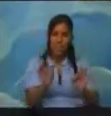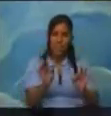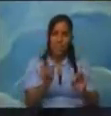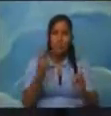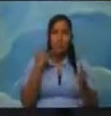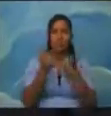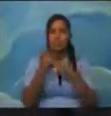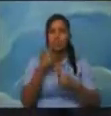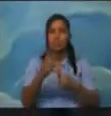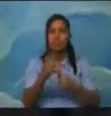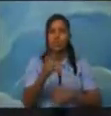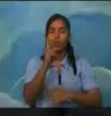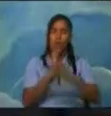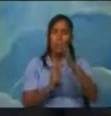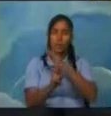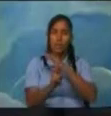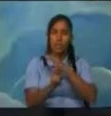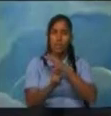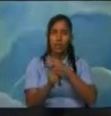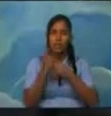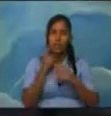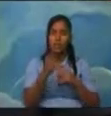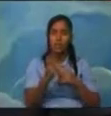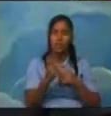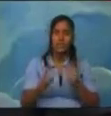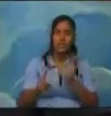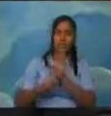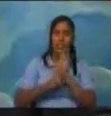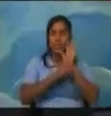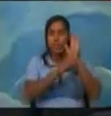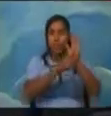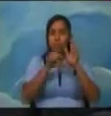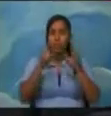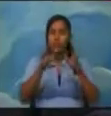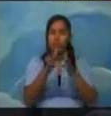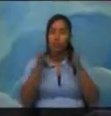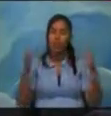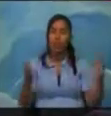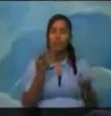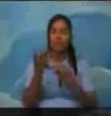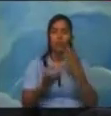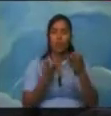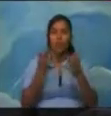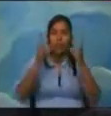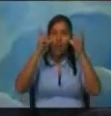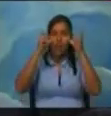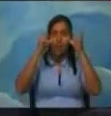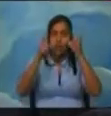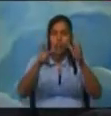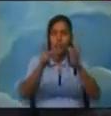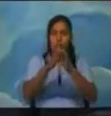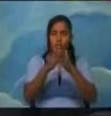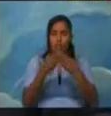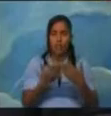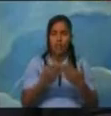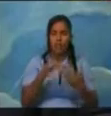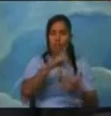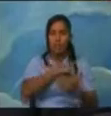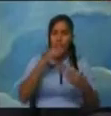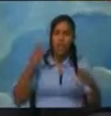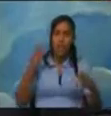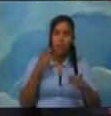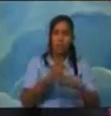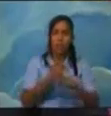el versículo, dice, te mostró su gran fuego, has oído su palabra de en